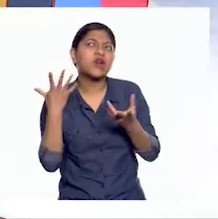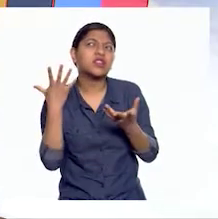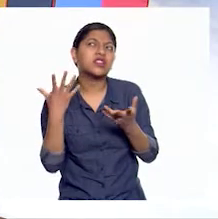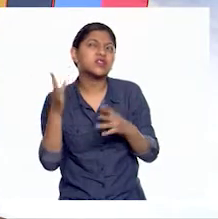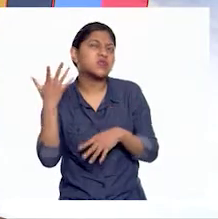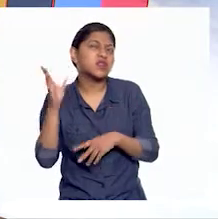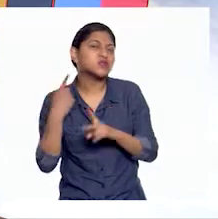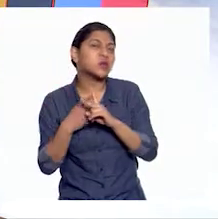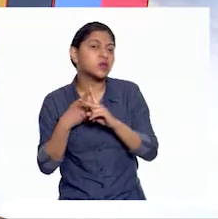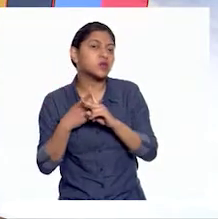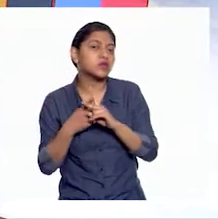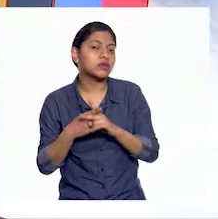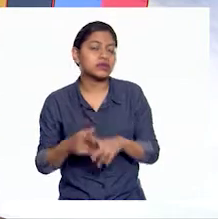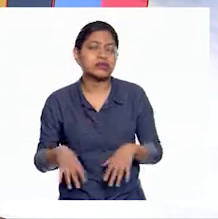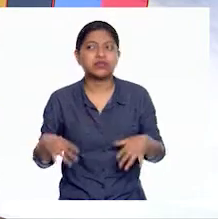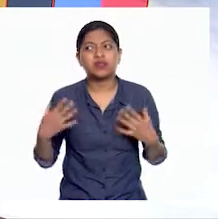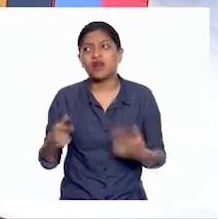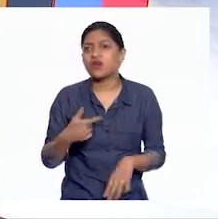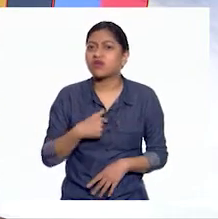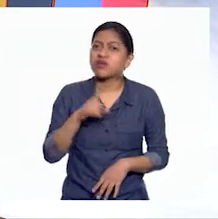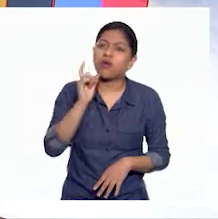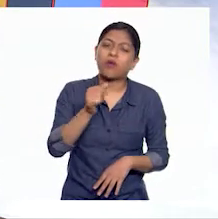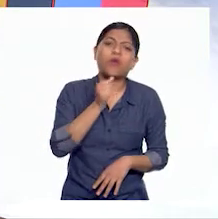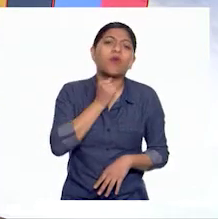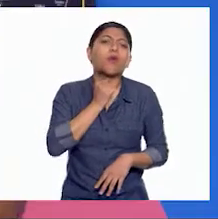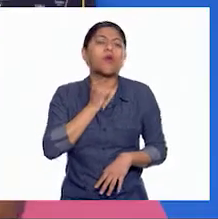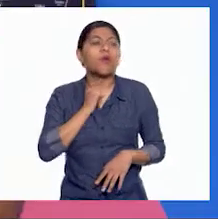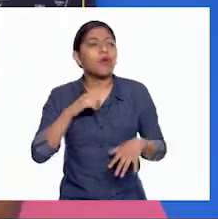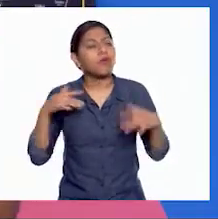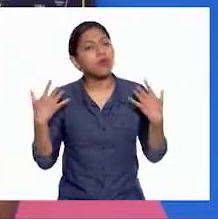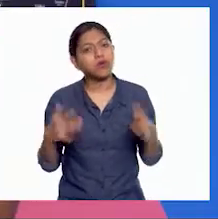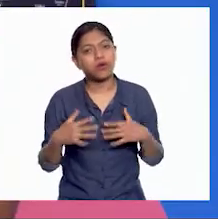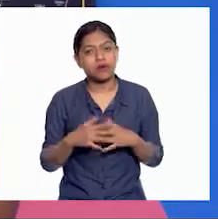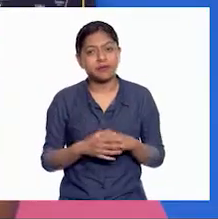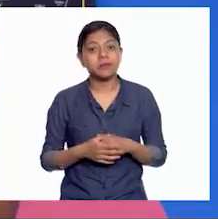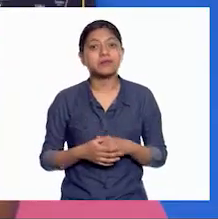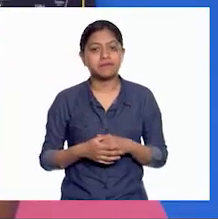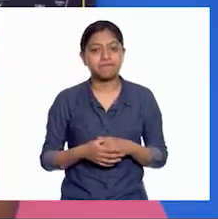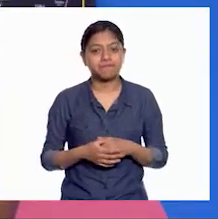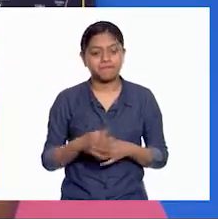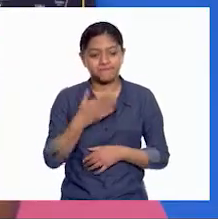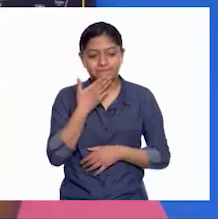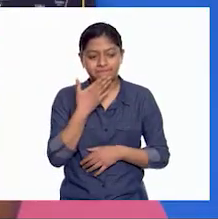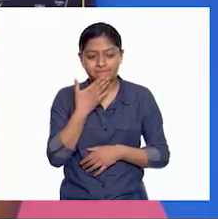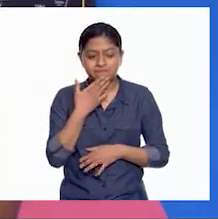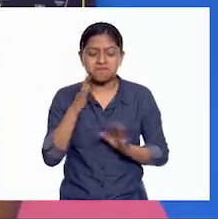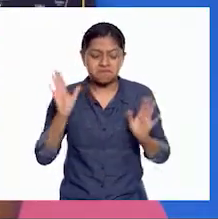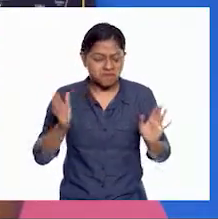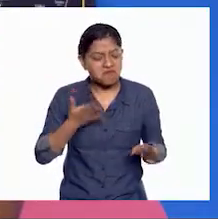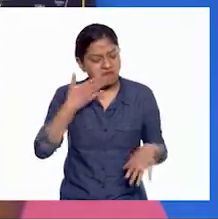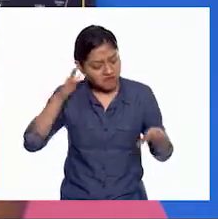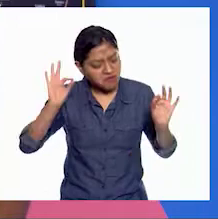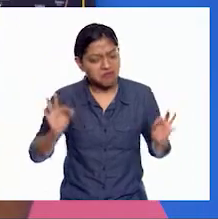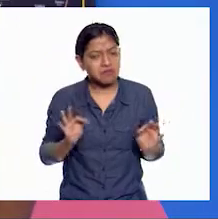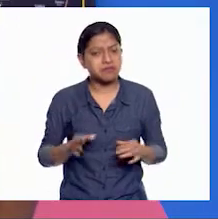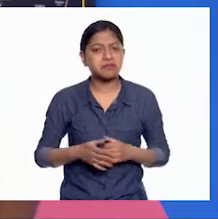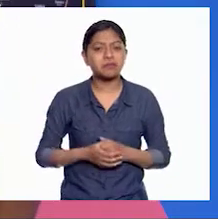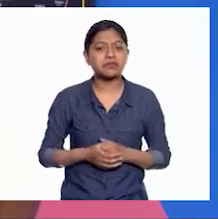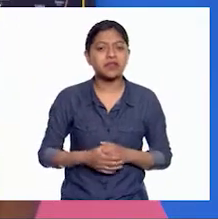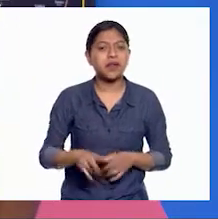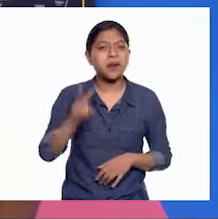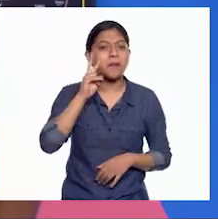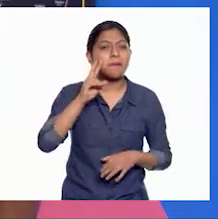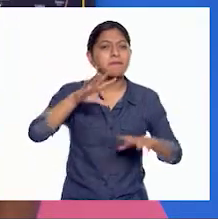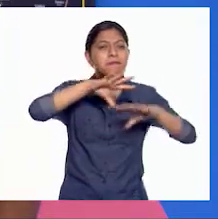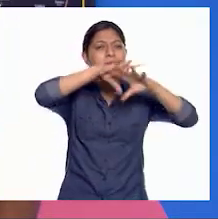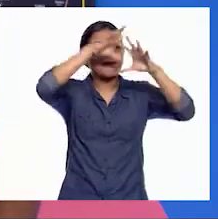Se quedó, tenía sed, necesitaba agua. Así que le dijo, ok. Empezó a ver la jaula y